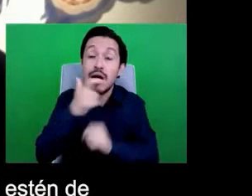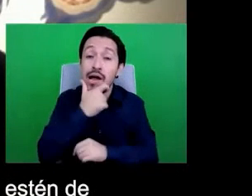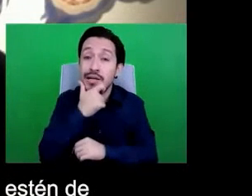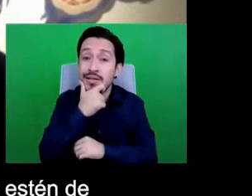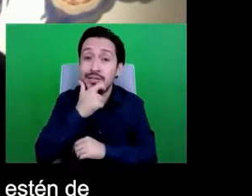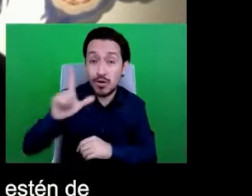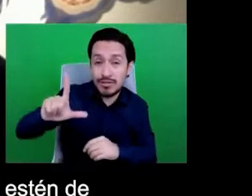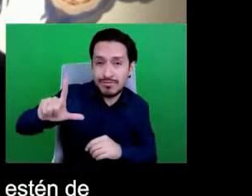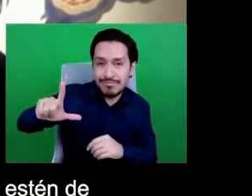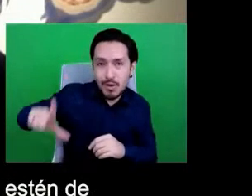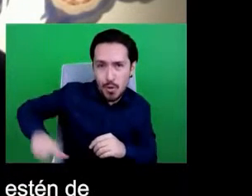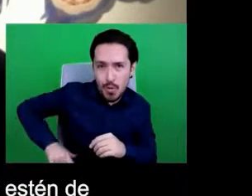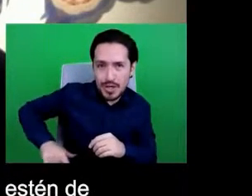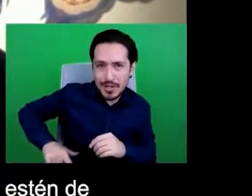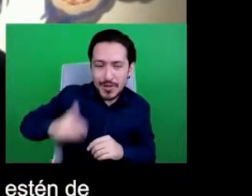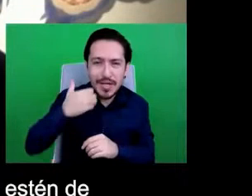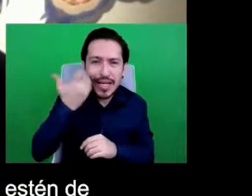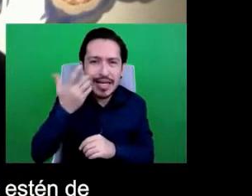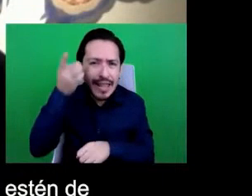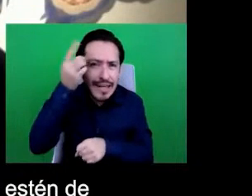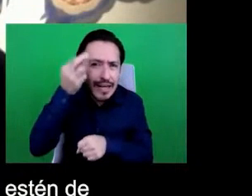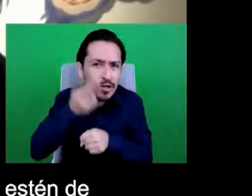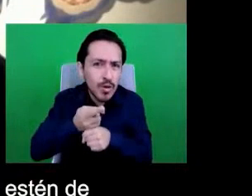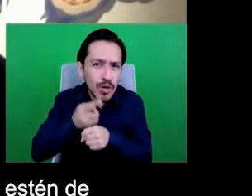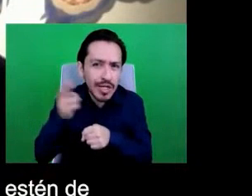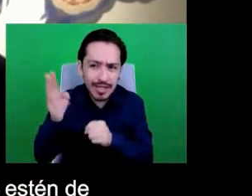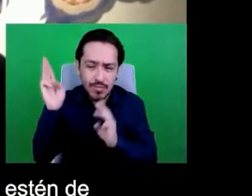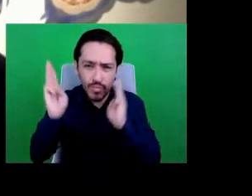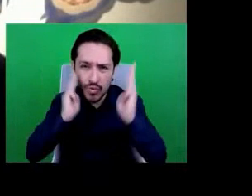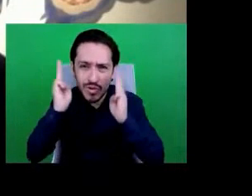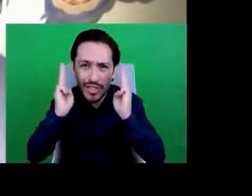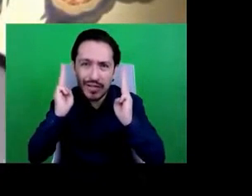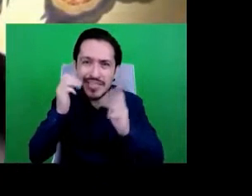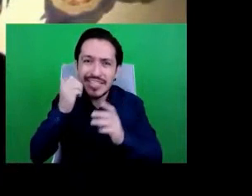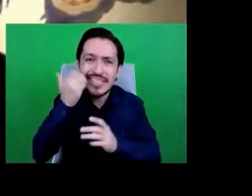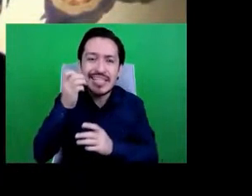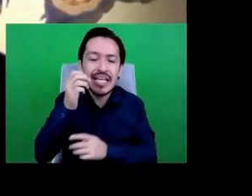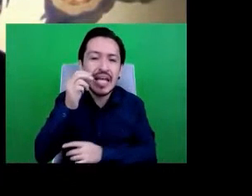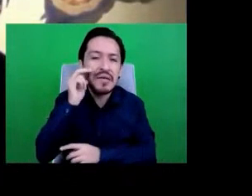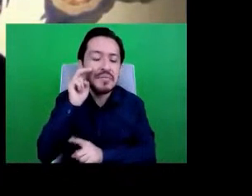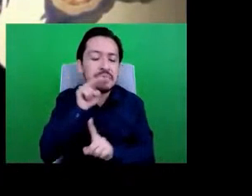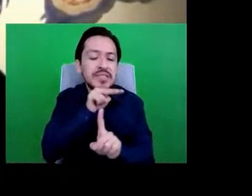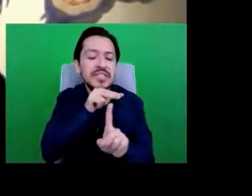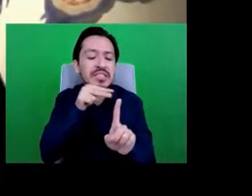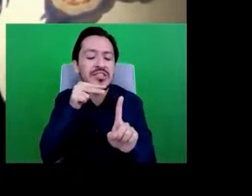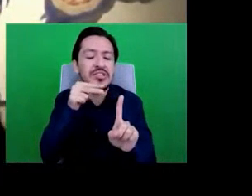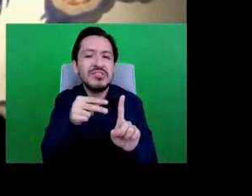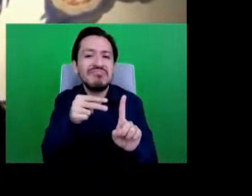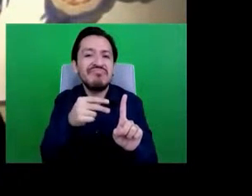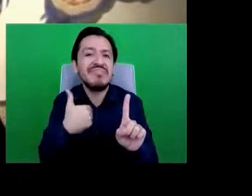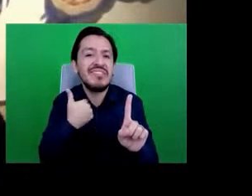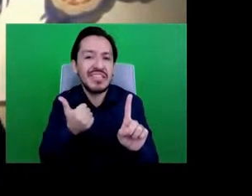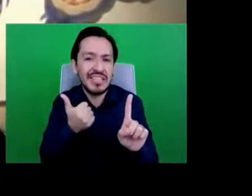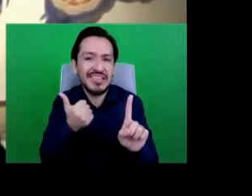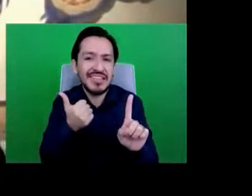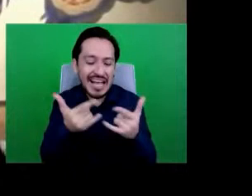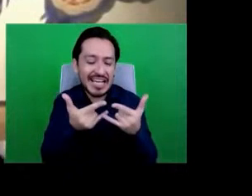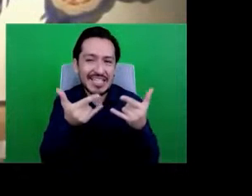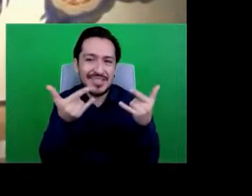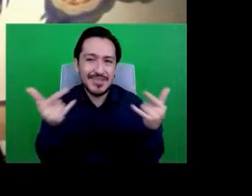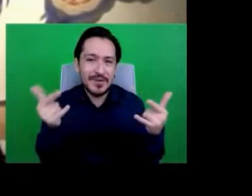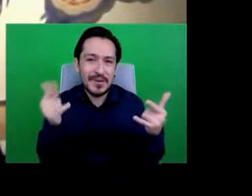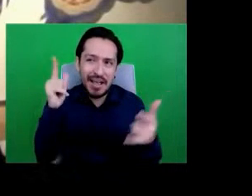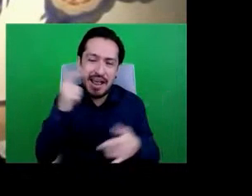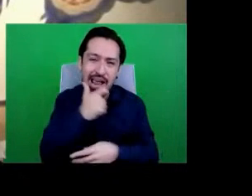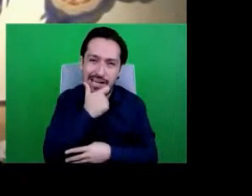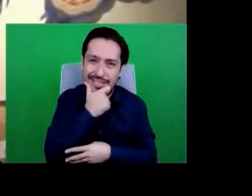los museos estén de acuerdo con una interpretación particular de la historia británica, en la que no todo el mundo está de acuerdo.